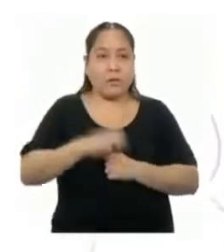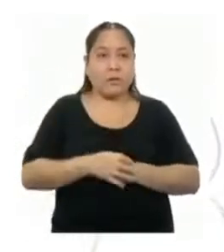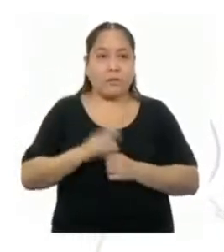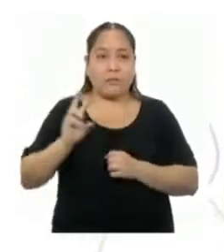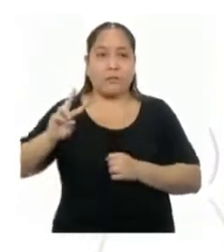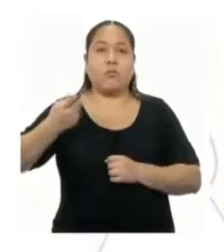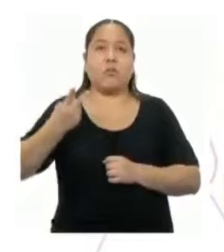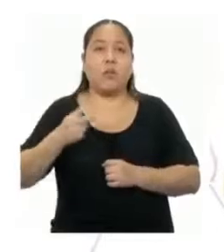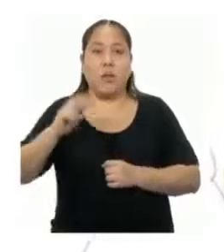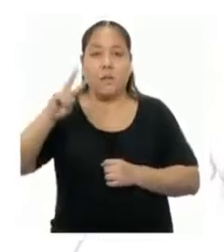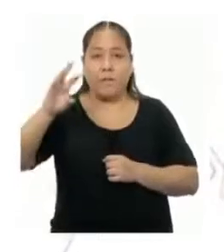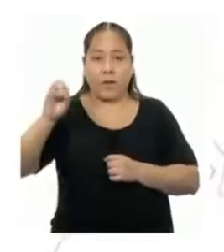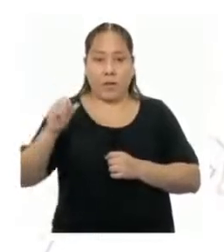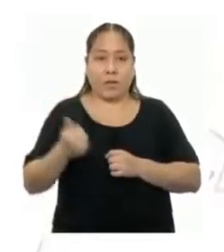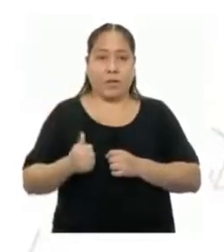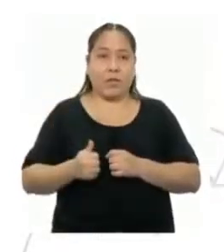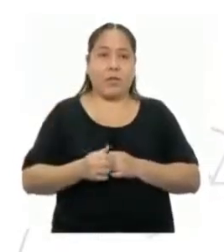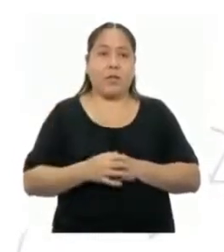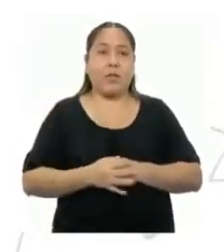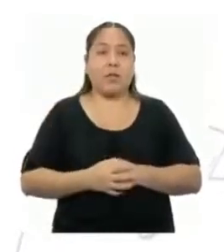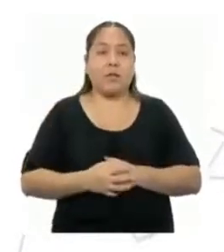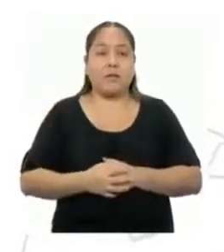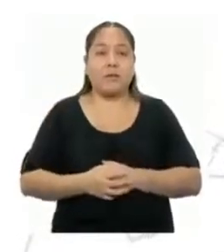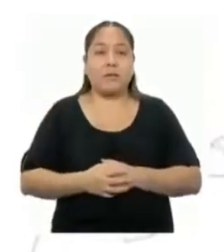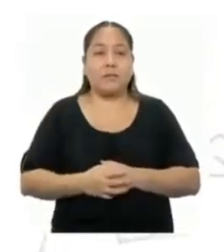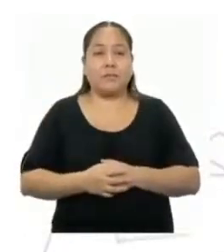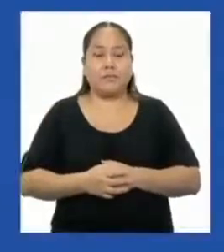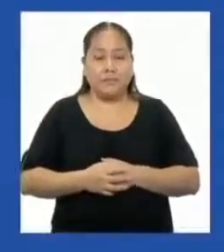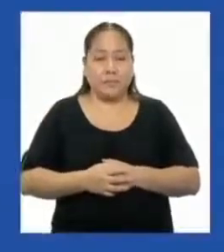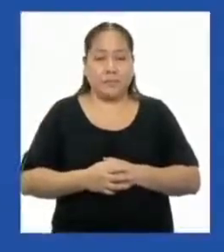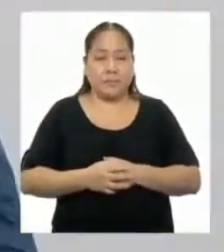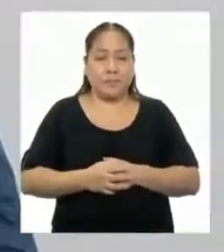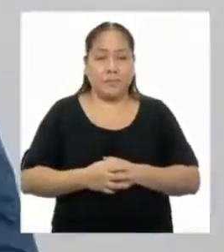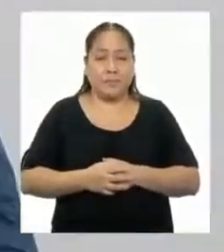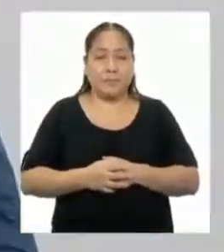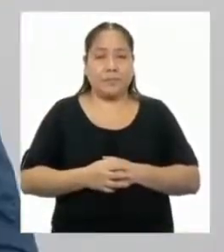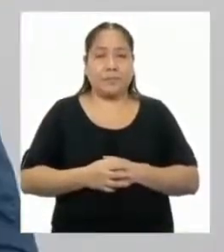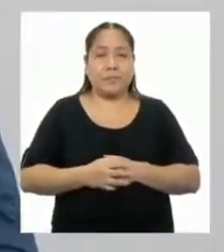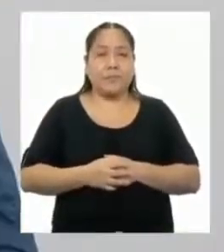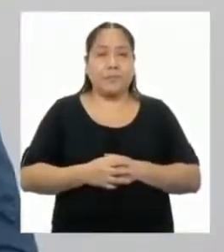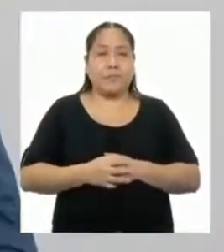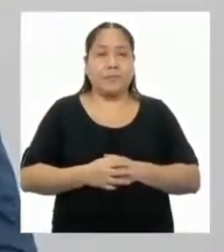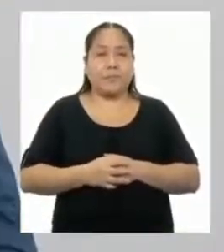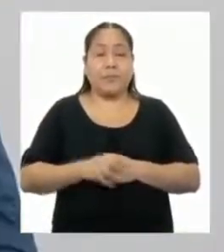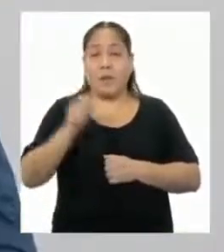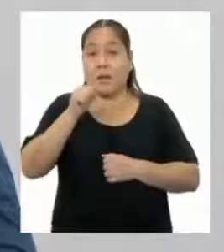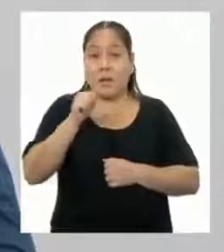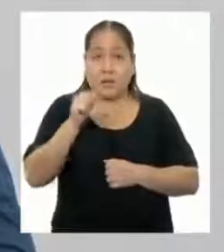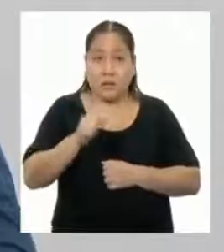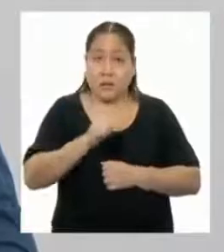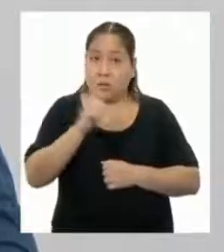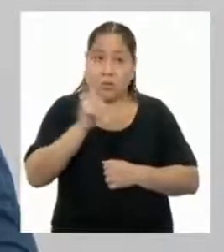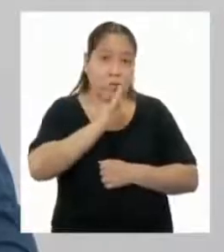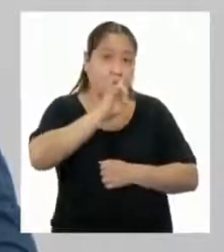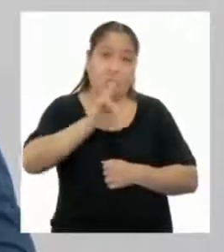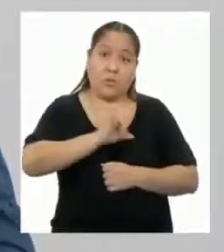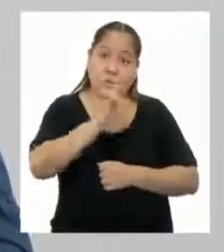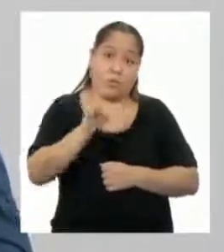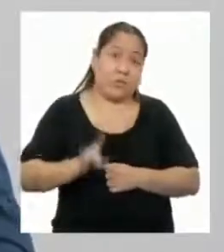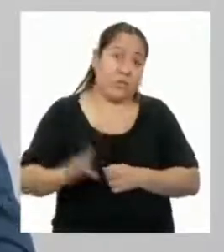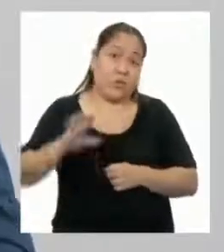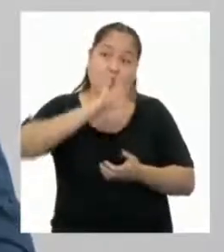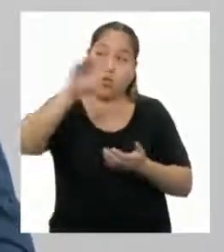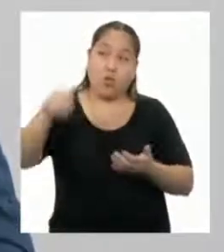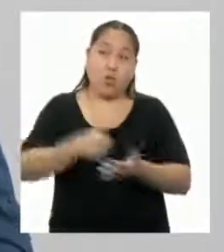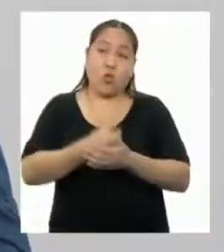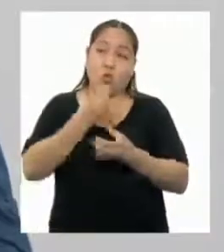necesitar el doble, o sea, 20 aristas básicas y 10 aristas laterales. En este caso, no estarías cumpliendo con